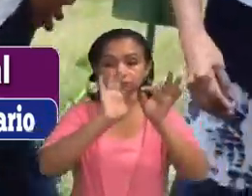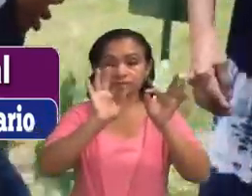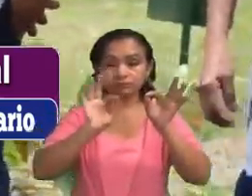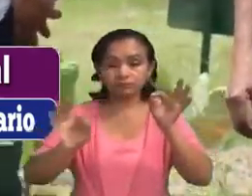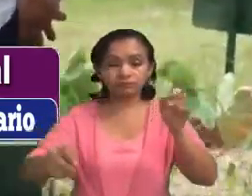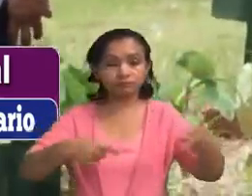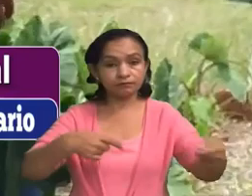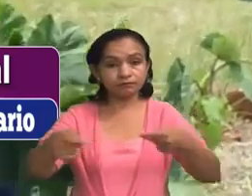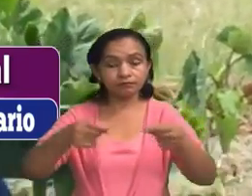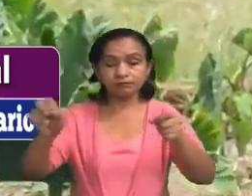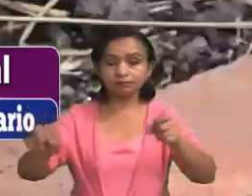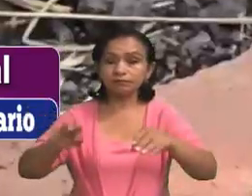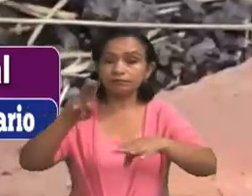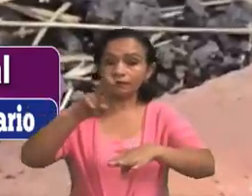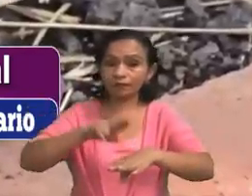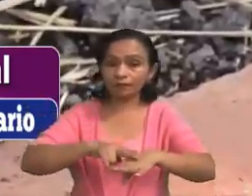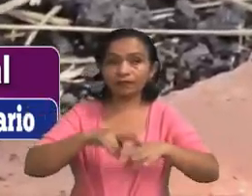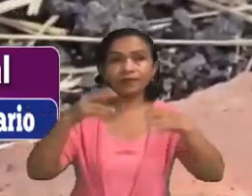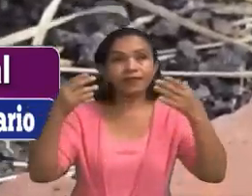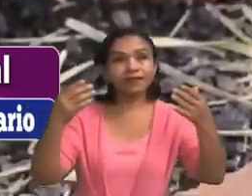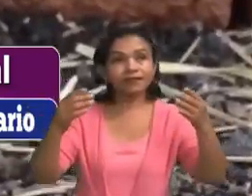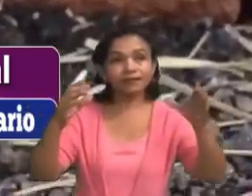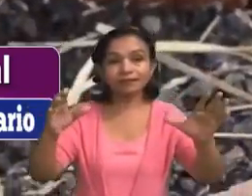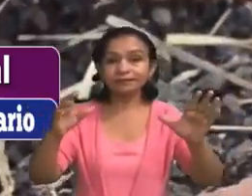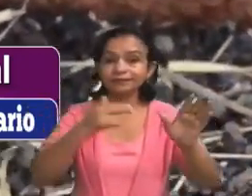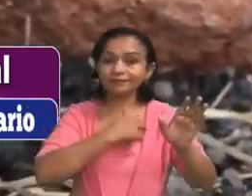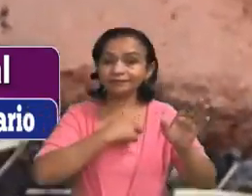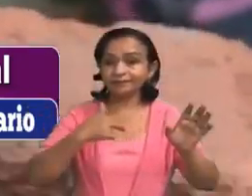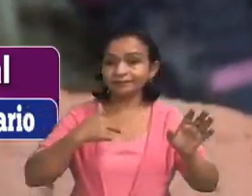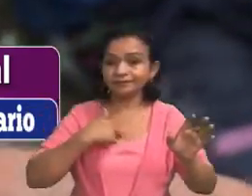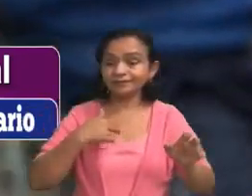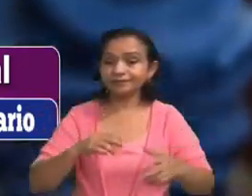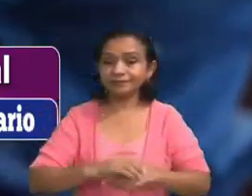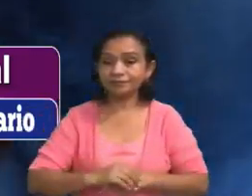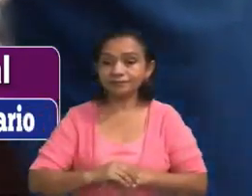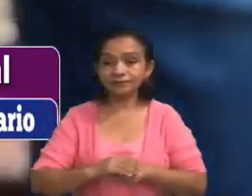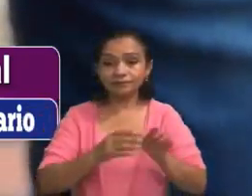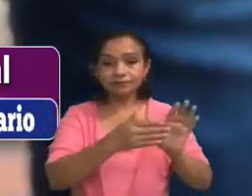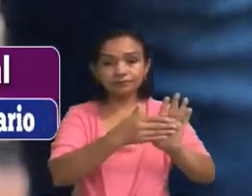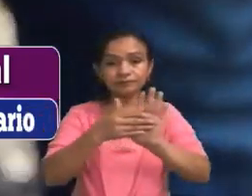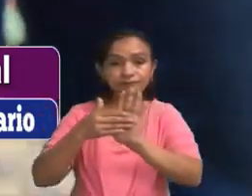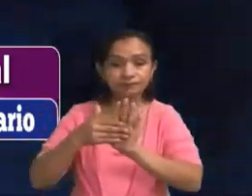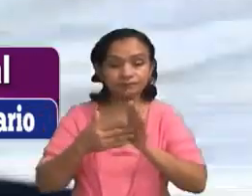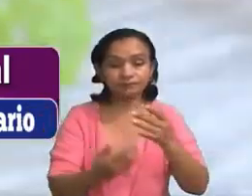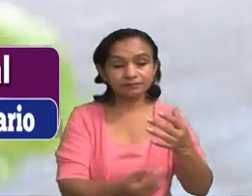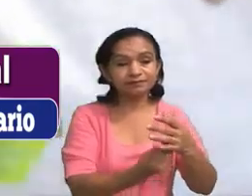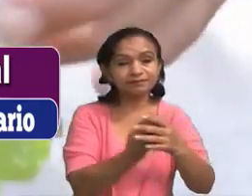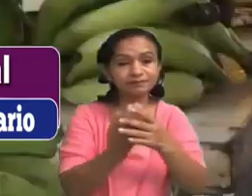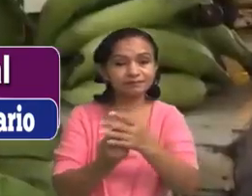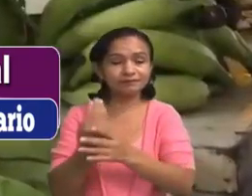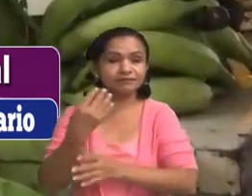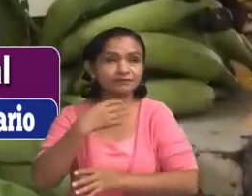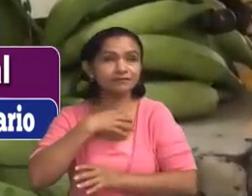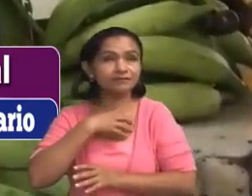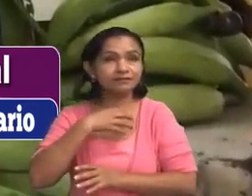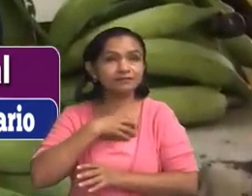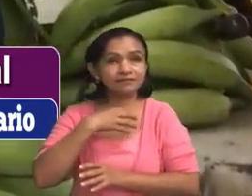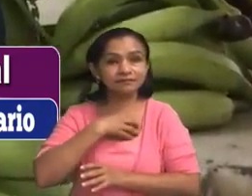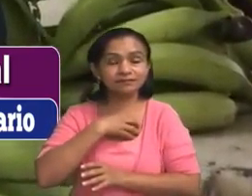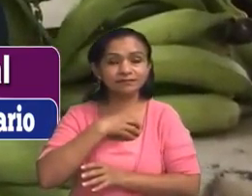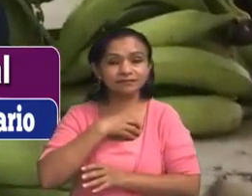una feria nacional con productos generados desde el modelo productivo de agroecología y desde